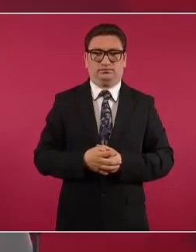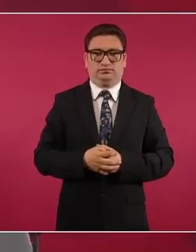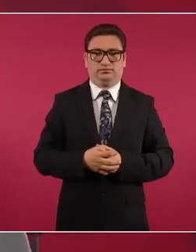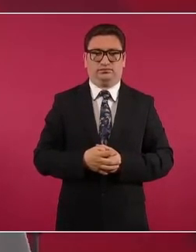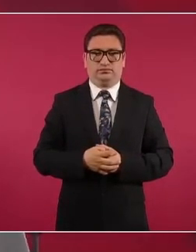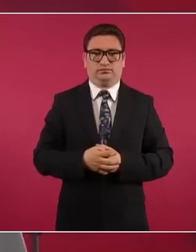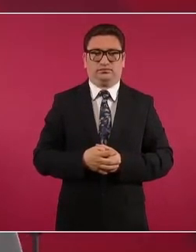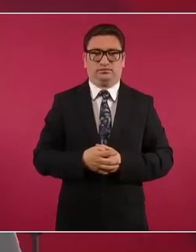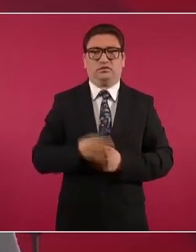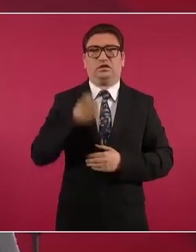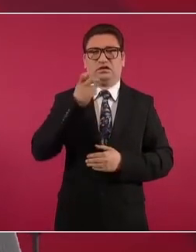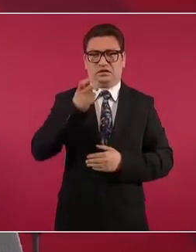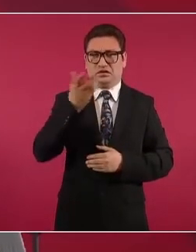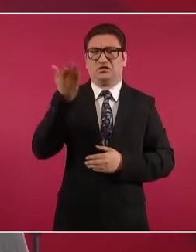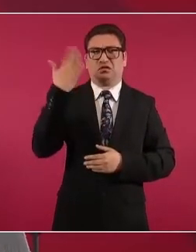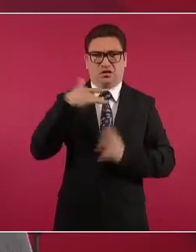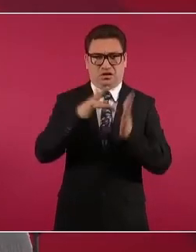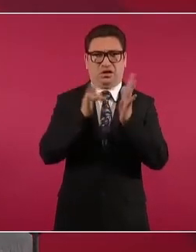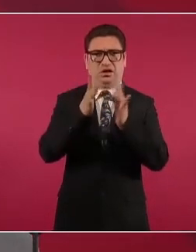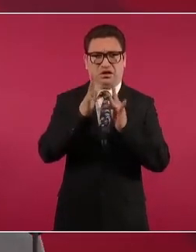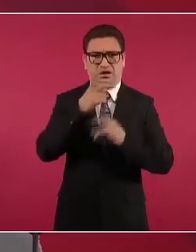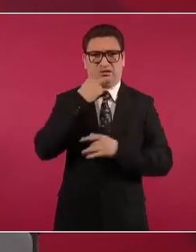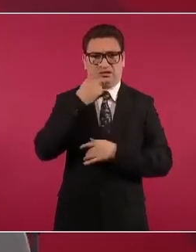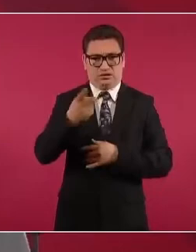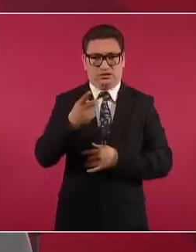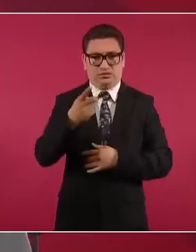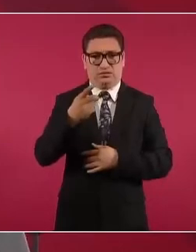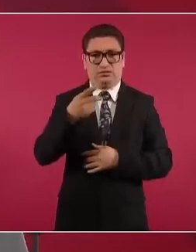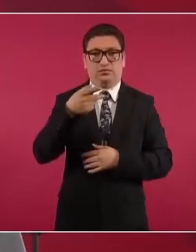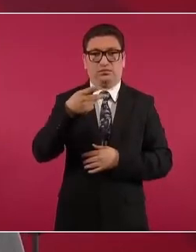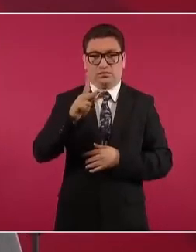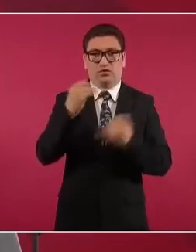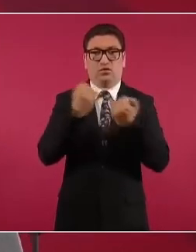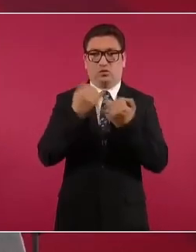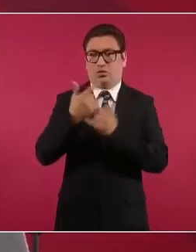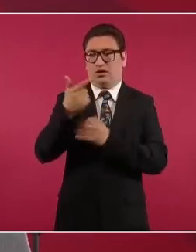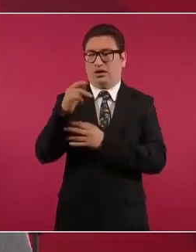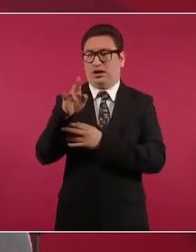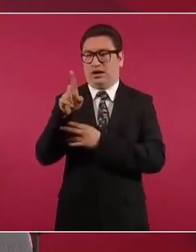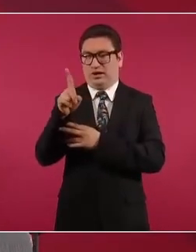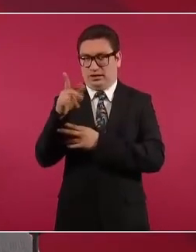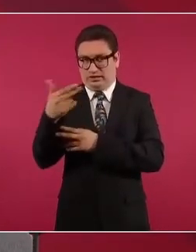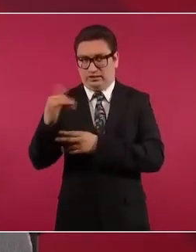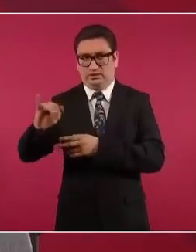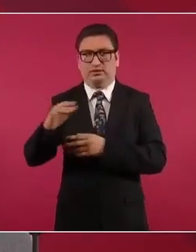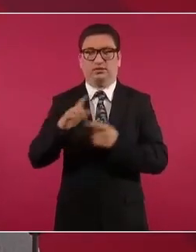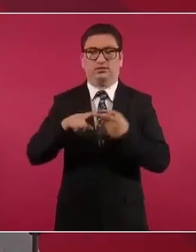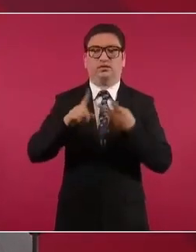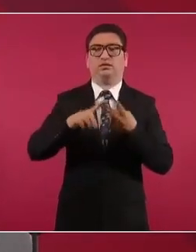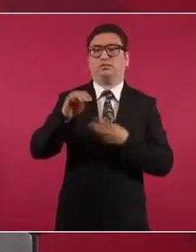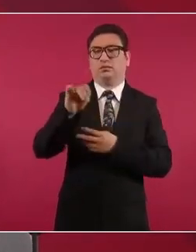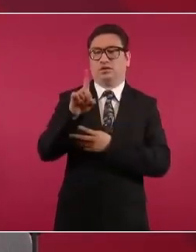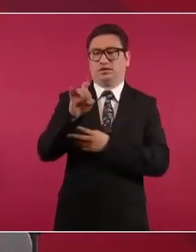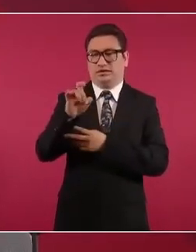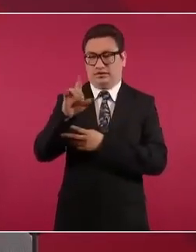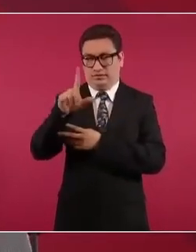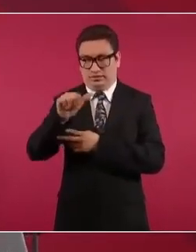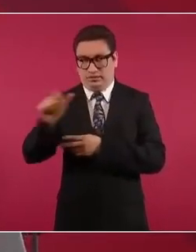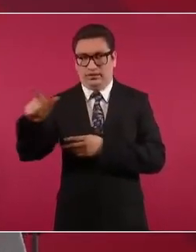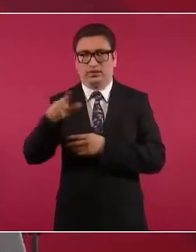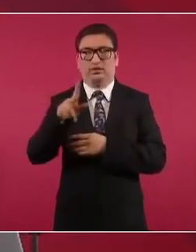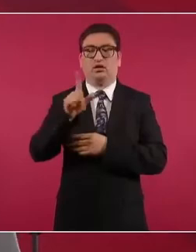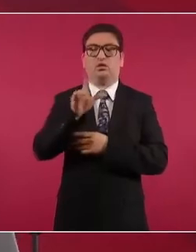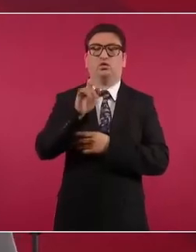Y eso fue Jesús, pero también eso fue Gandhi, y Mandela, y